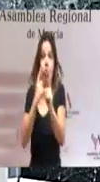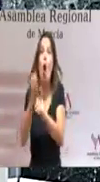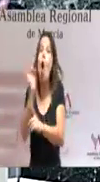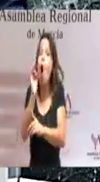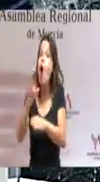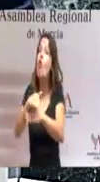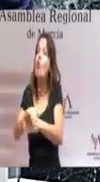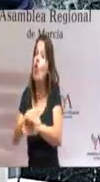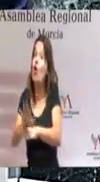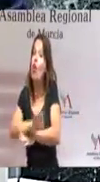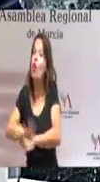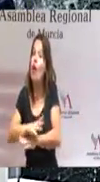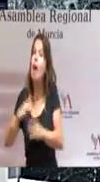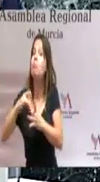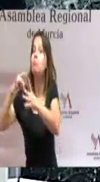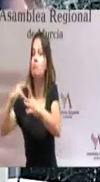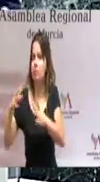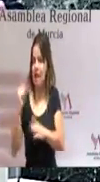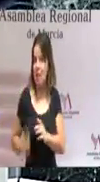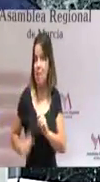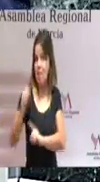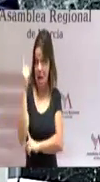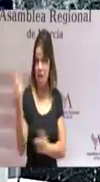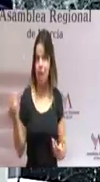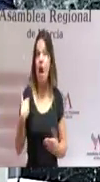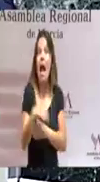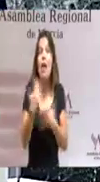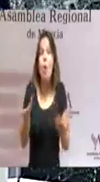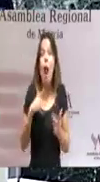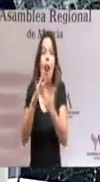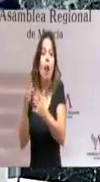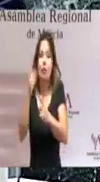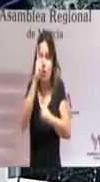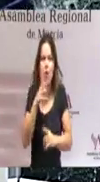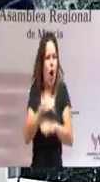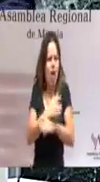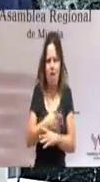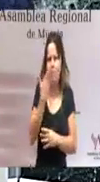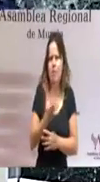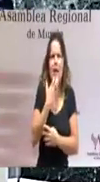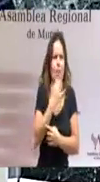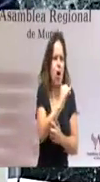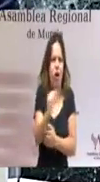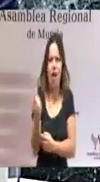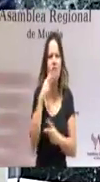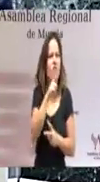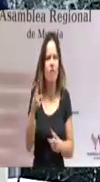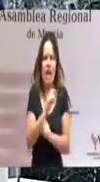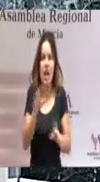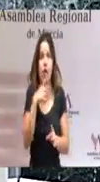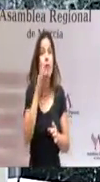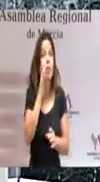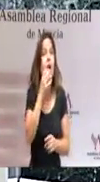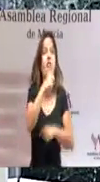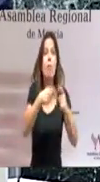calle de las élites, no sé qué calle pisará usted. Pero, desde luego, la calle es muy significativa y, de verdad, que hay familias